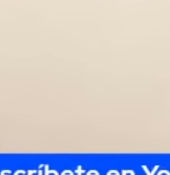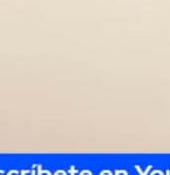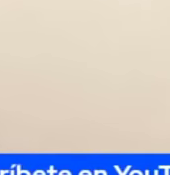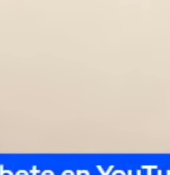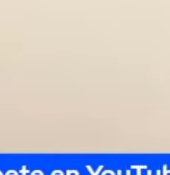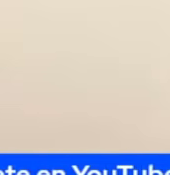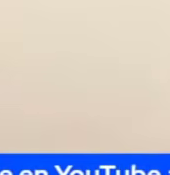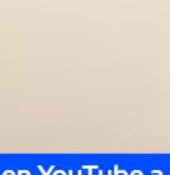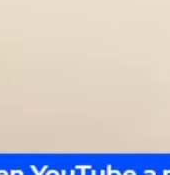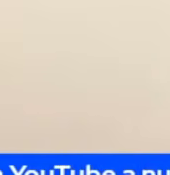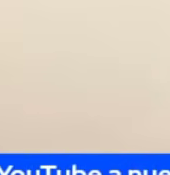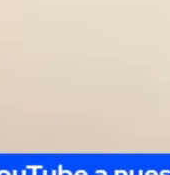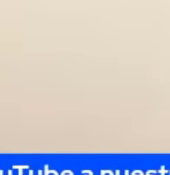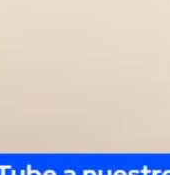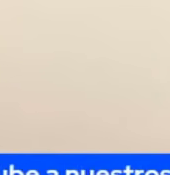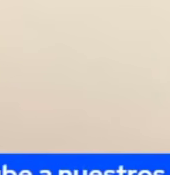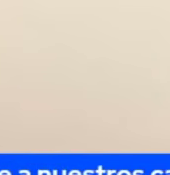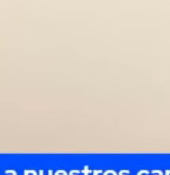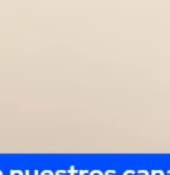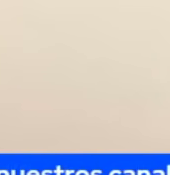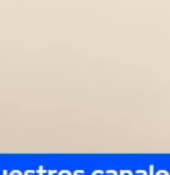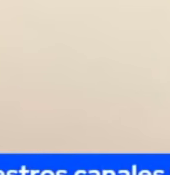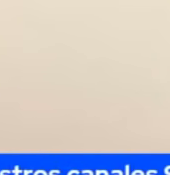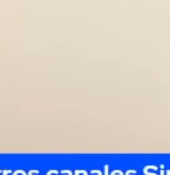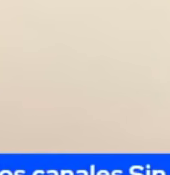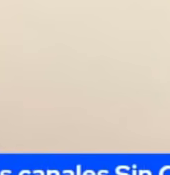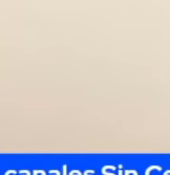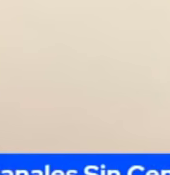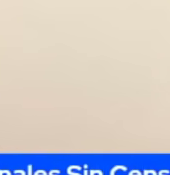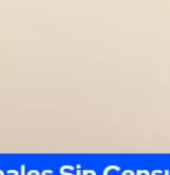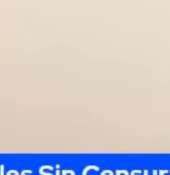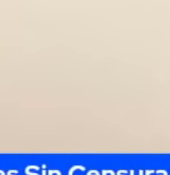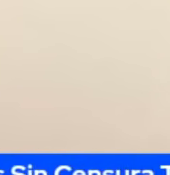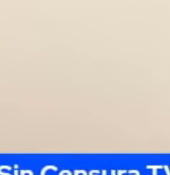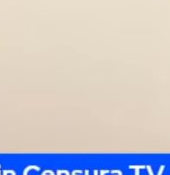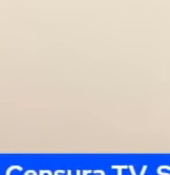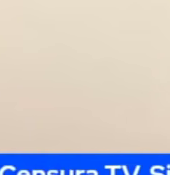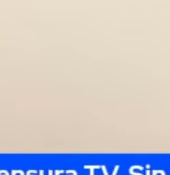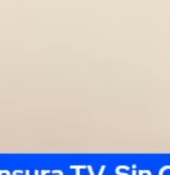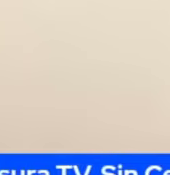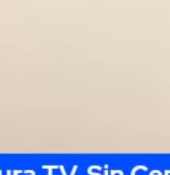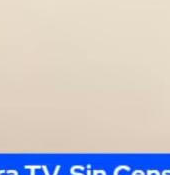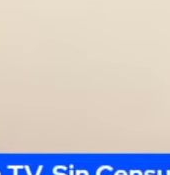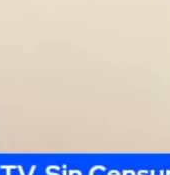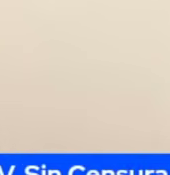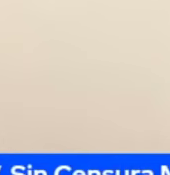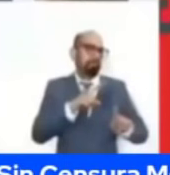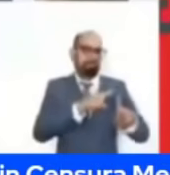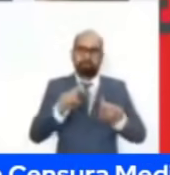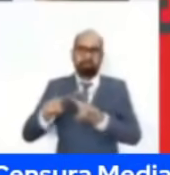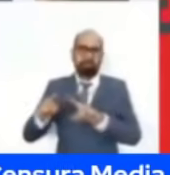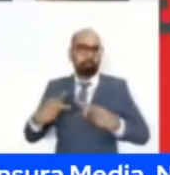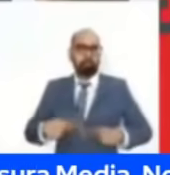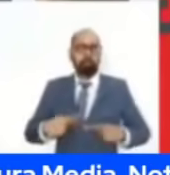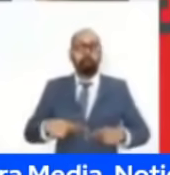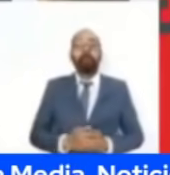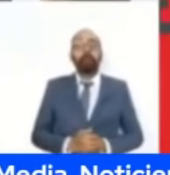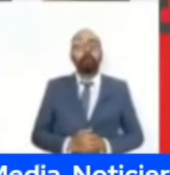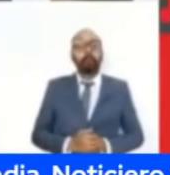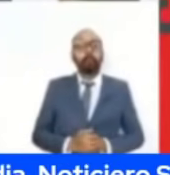424 elementos encargados de su seguridad silvano aureoles en michoacán vea y escuche y si vemos